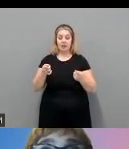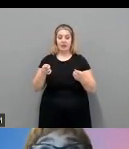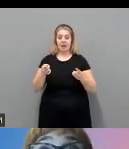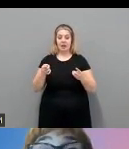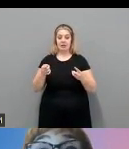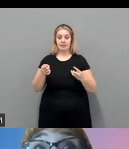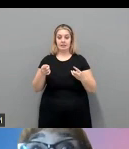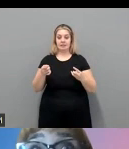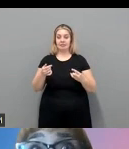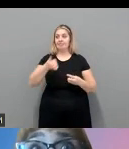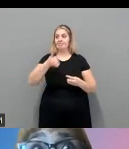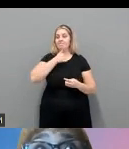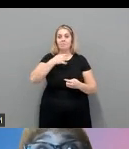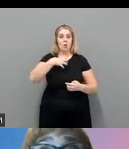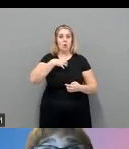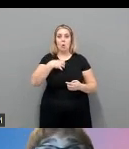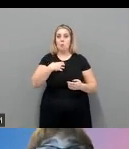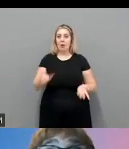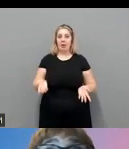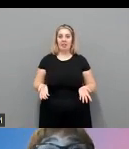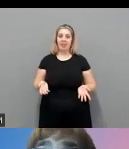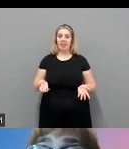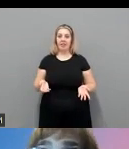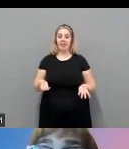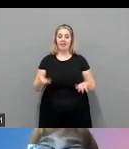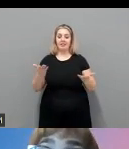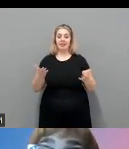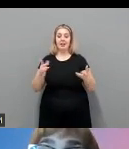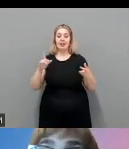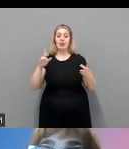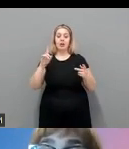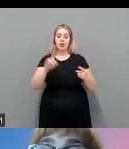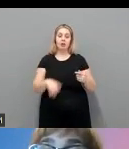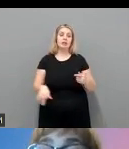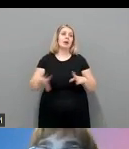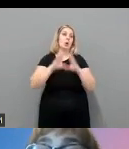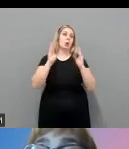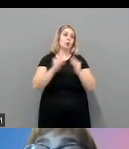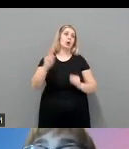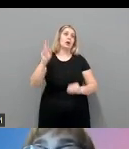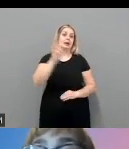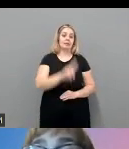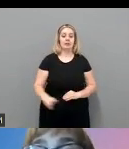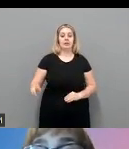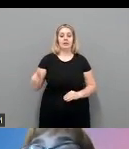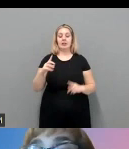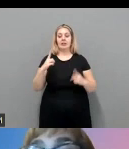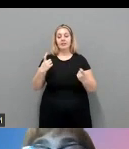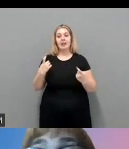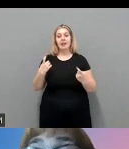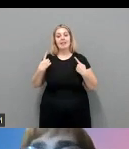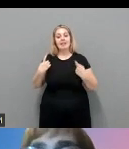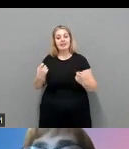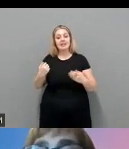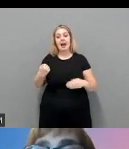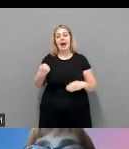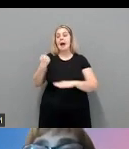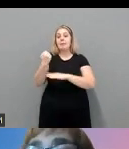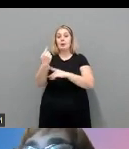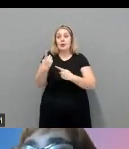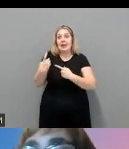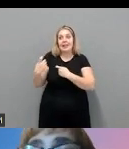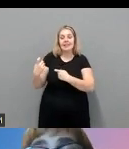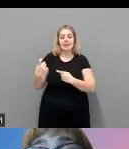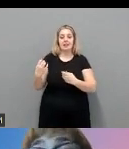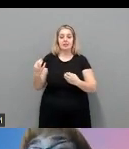todo intolerables y al final volvemos a la misma conclusión. Necesitamos los apoyos que se precisen,